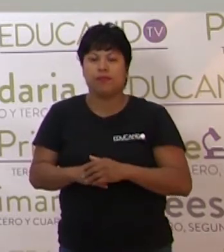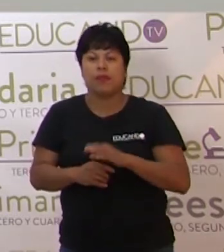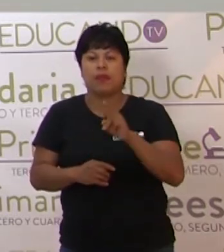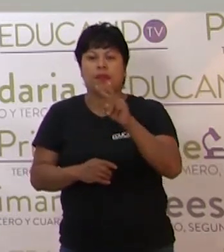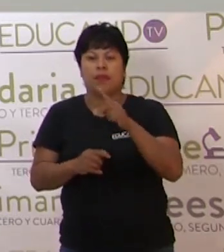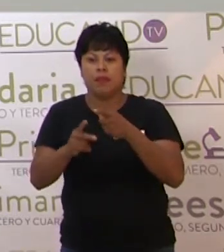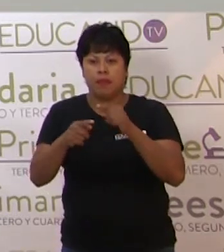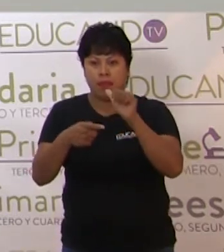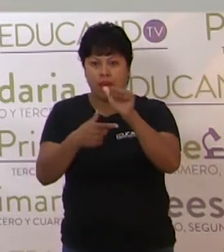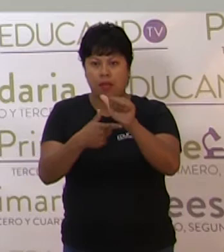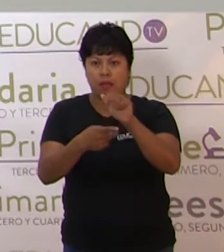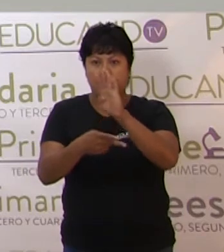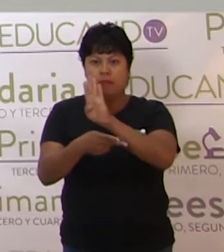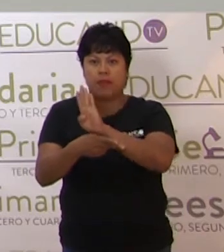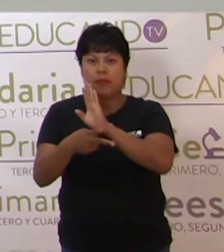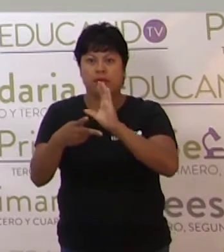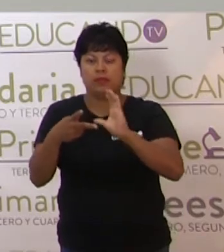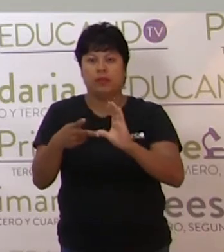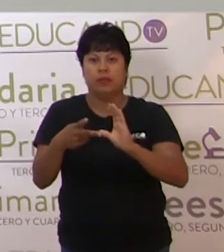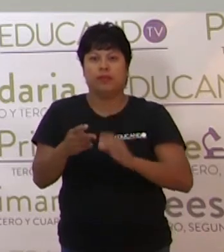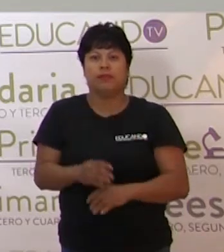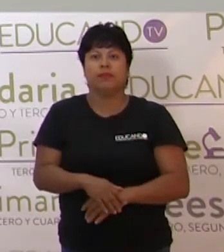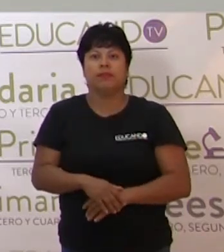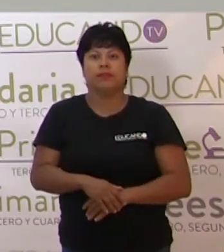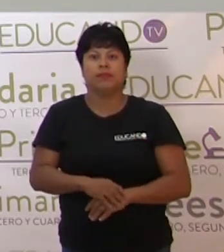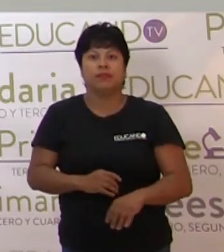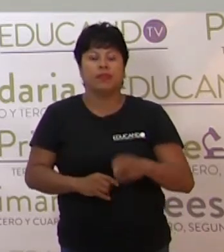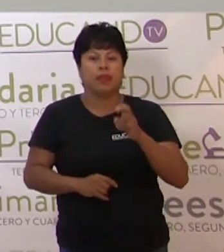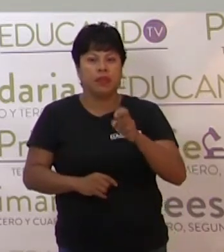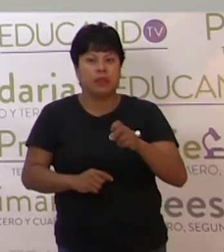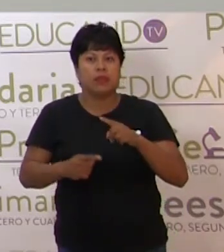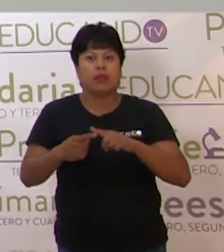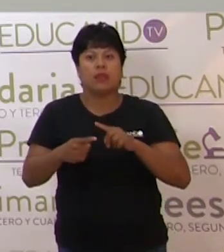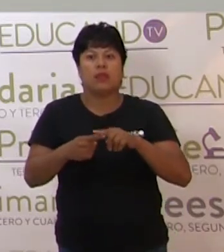m vértice c lado